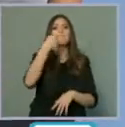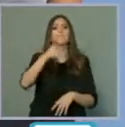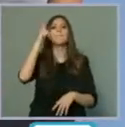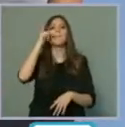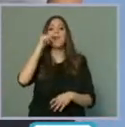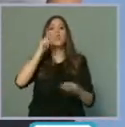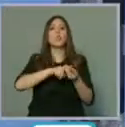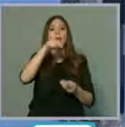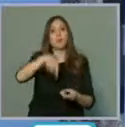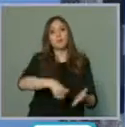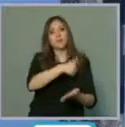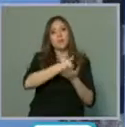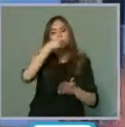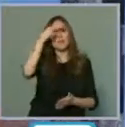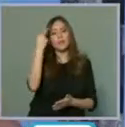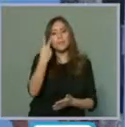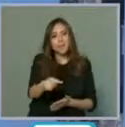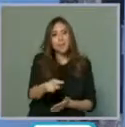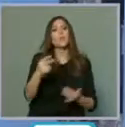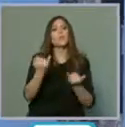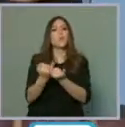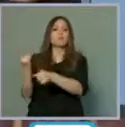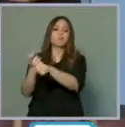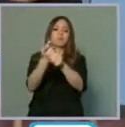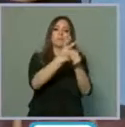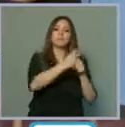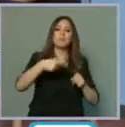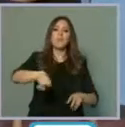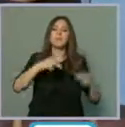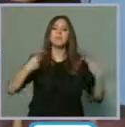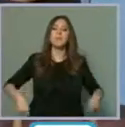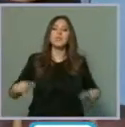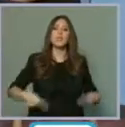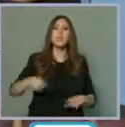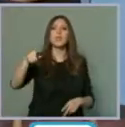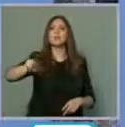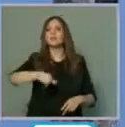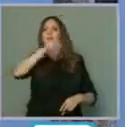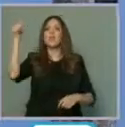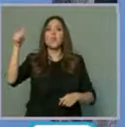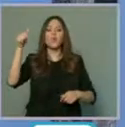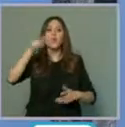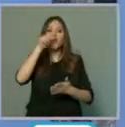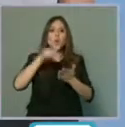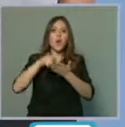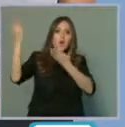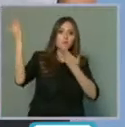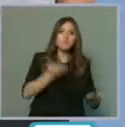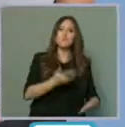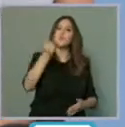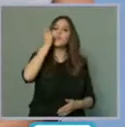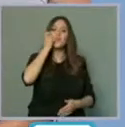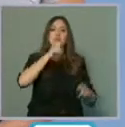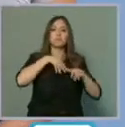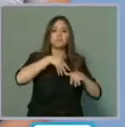en la Ciudad de México, obviamente invitando también a toda la gente que viene del resto de la República. Cuéntanos qué va a suceder. Híjoles, es que